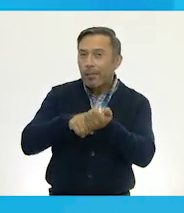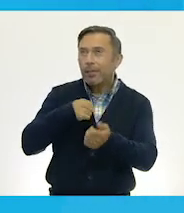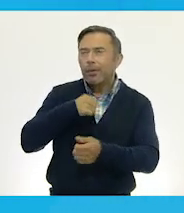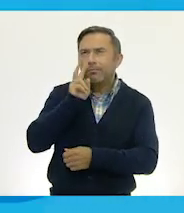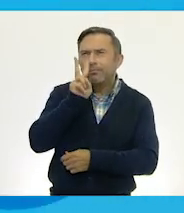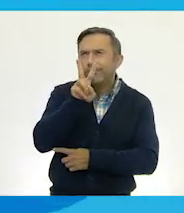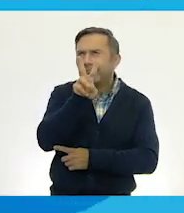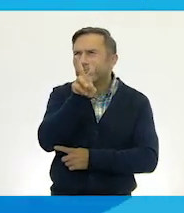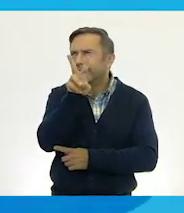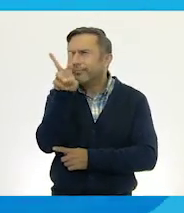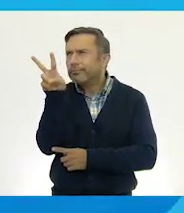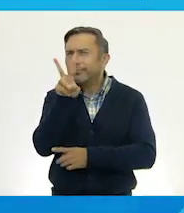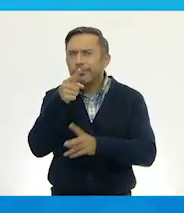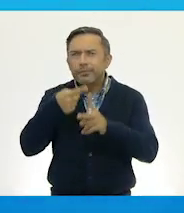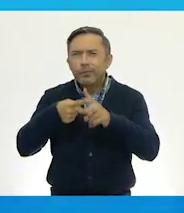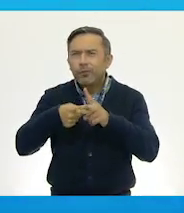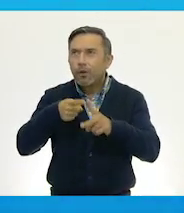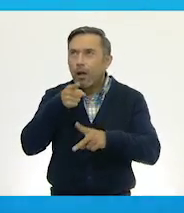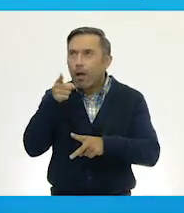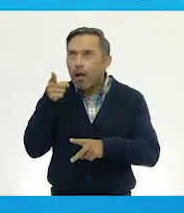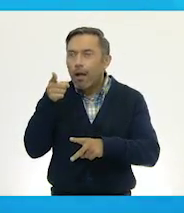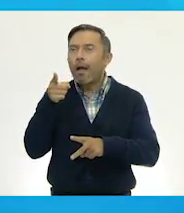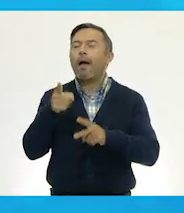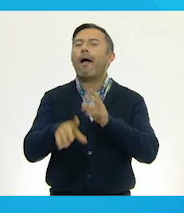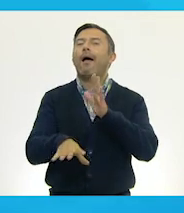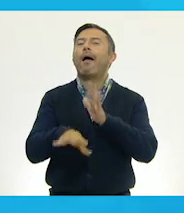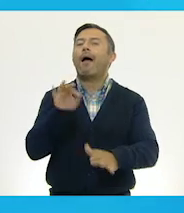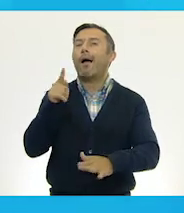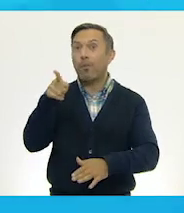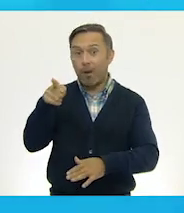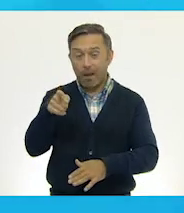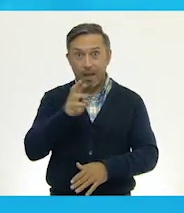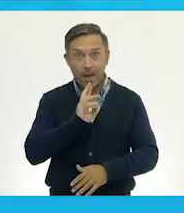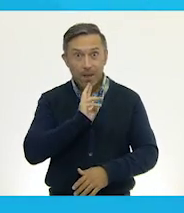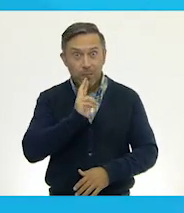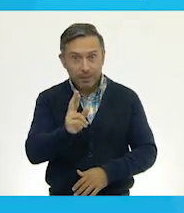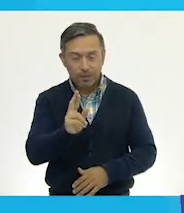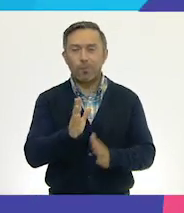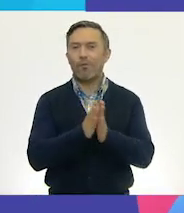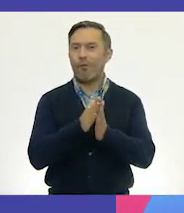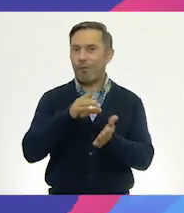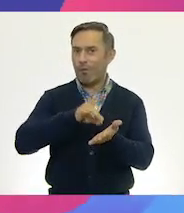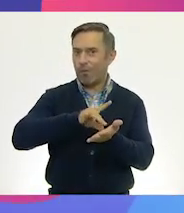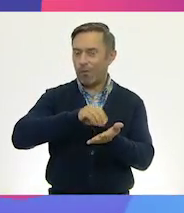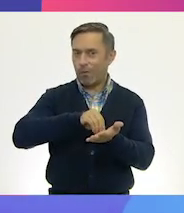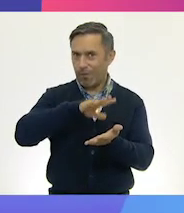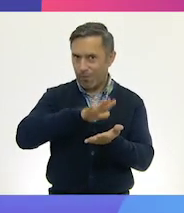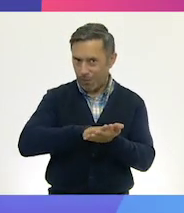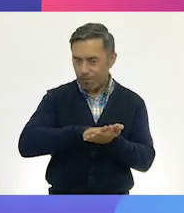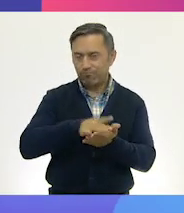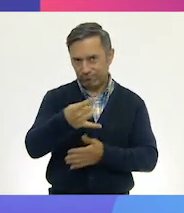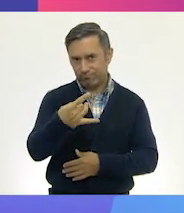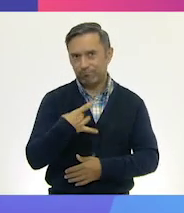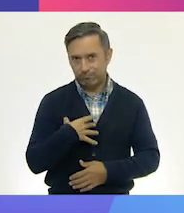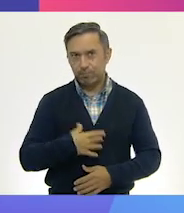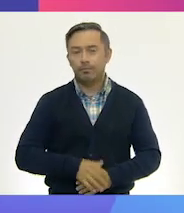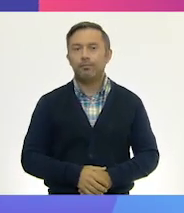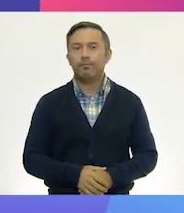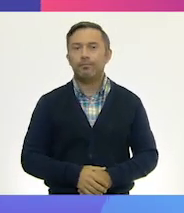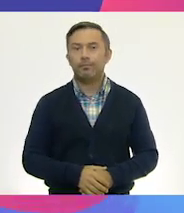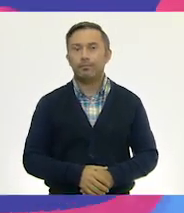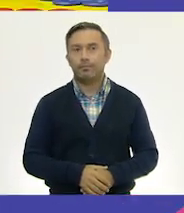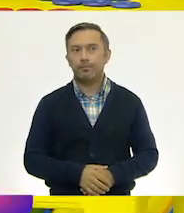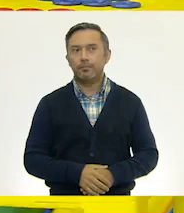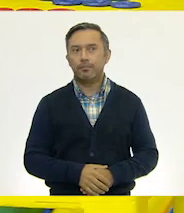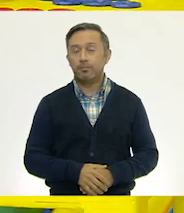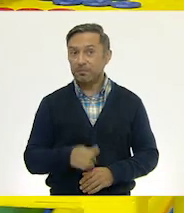y escriban su respuesta para que nos la hagan llegar. ¿De acuerdo? Vayan observando. Muy